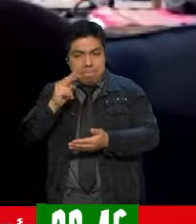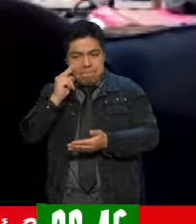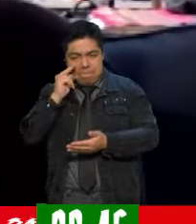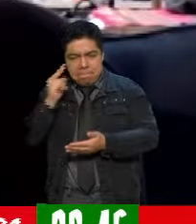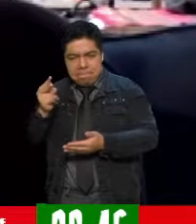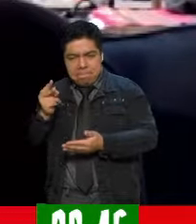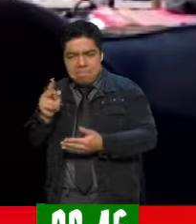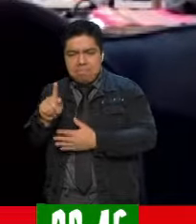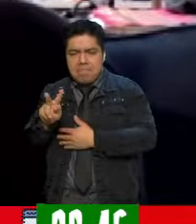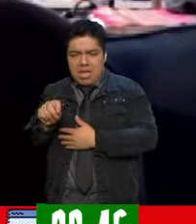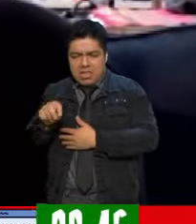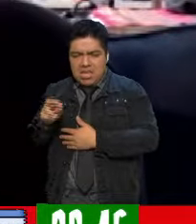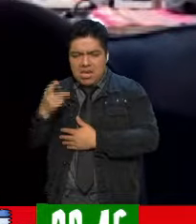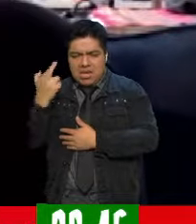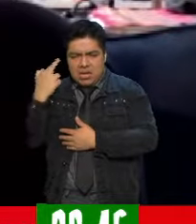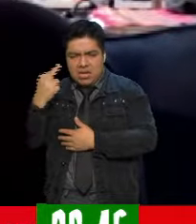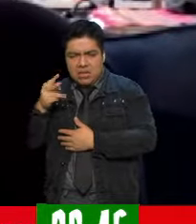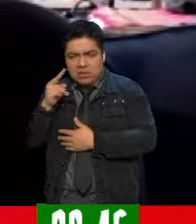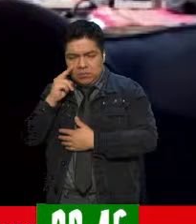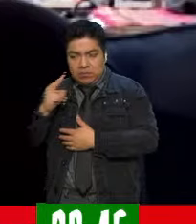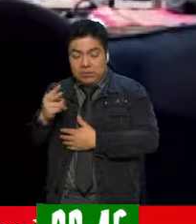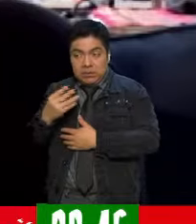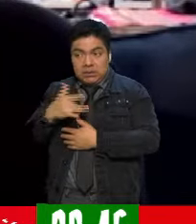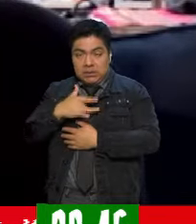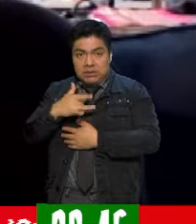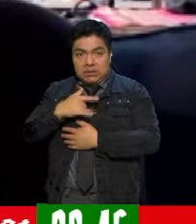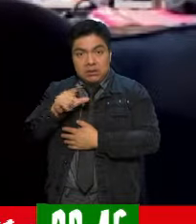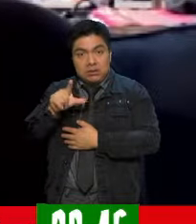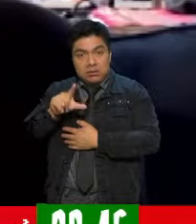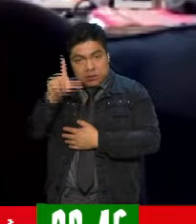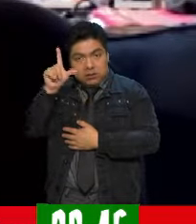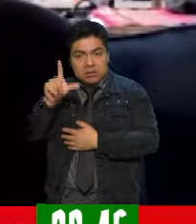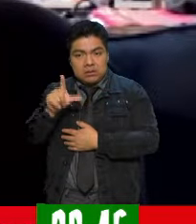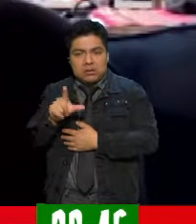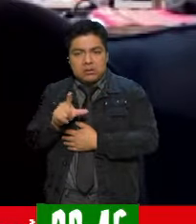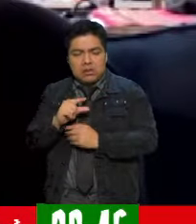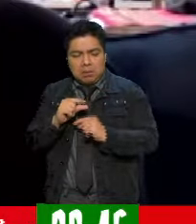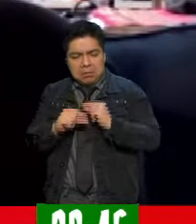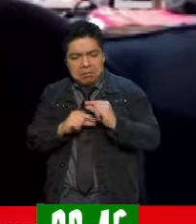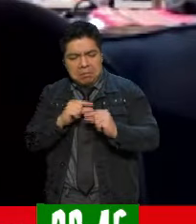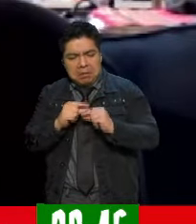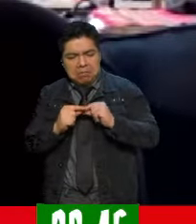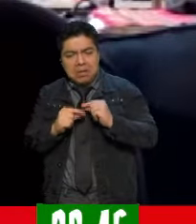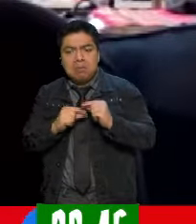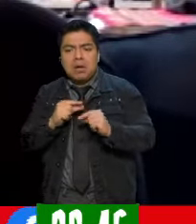medios de comunicación te volvían loco y construían,